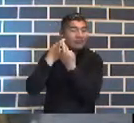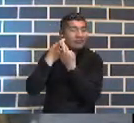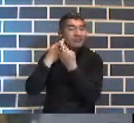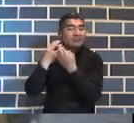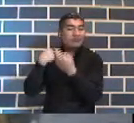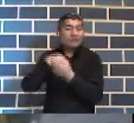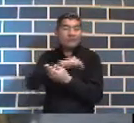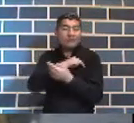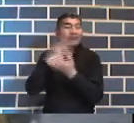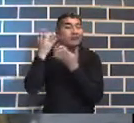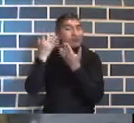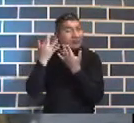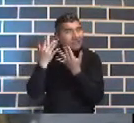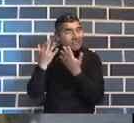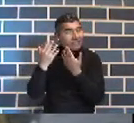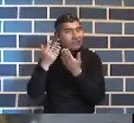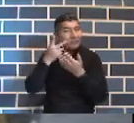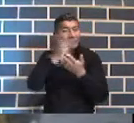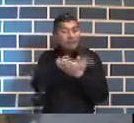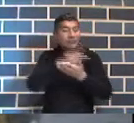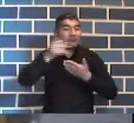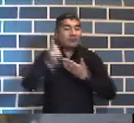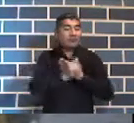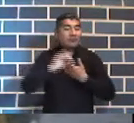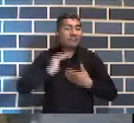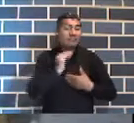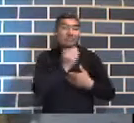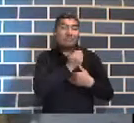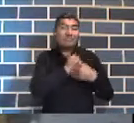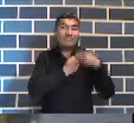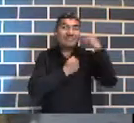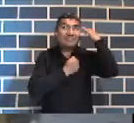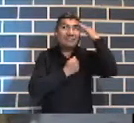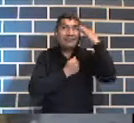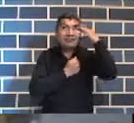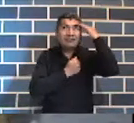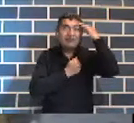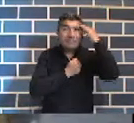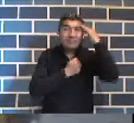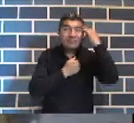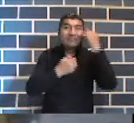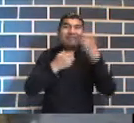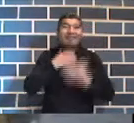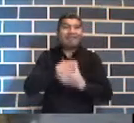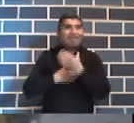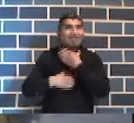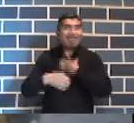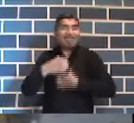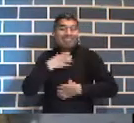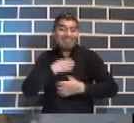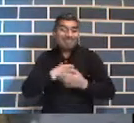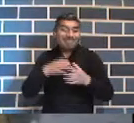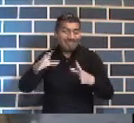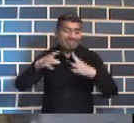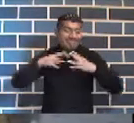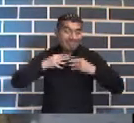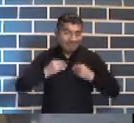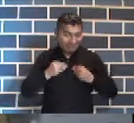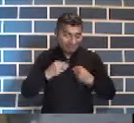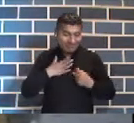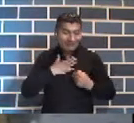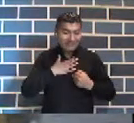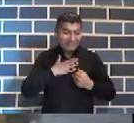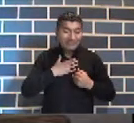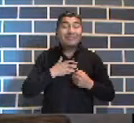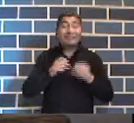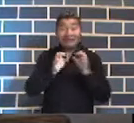esperamos a los proyectos de nuestra mente a lo que desearíamos recibir es